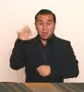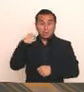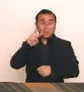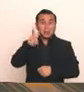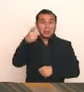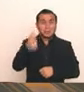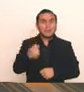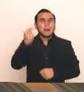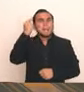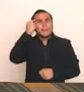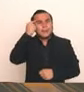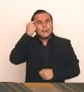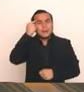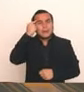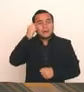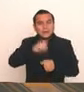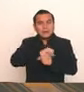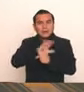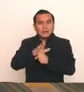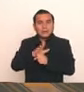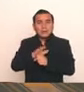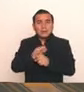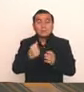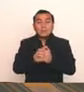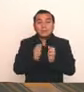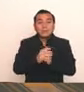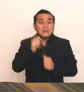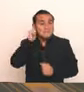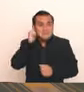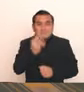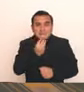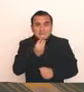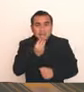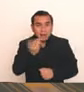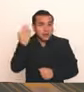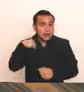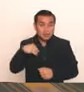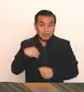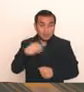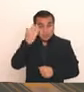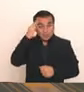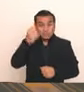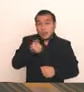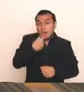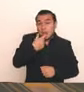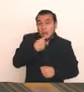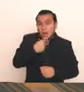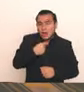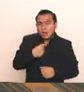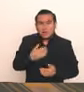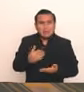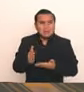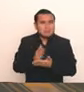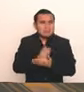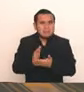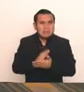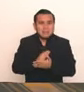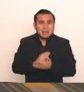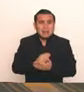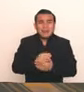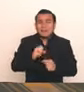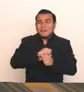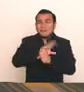pensábamos que esta enfermedad solo afecta a adultos mayores que era peligroso tomar antiinflamatorios anticoagulantes tiene una enfermedad